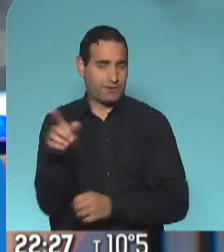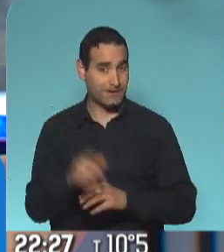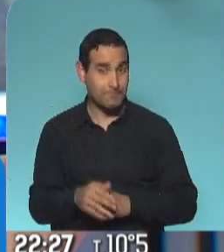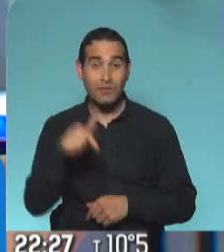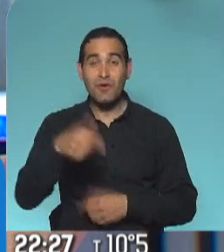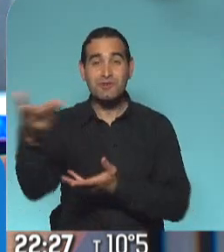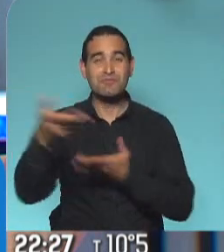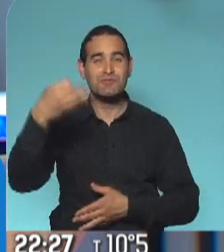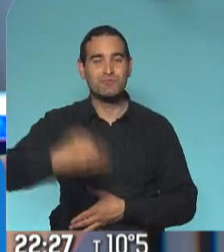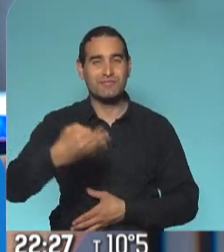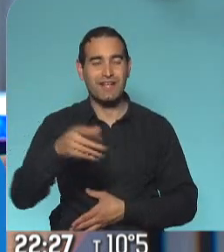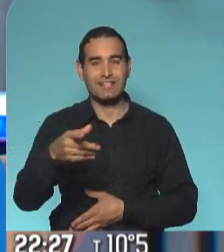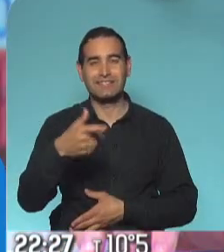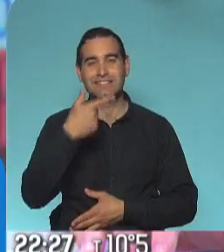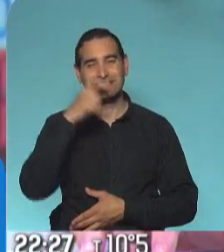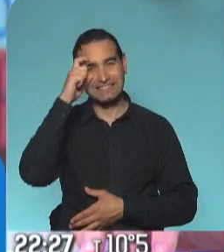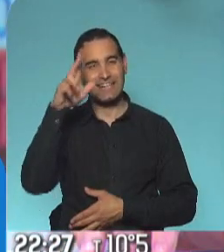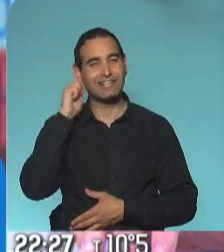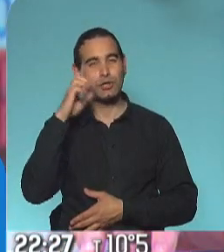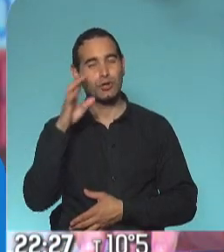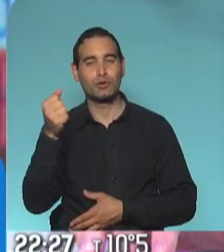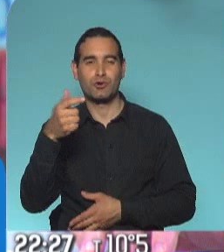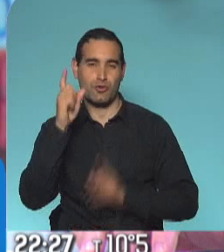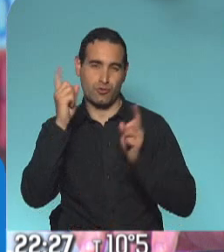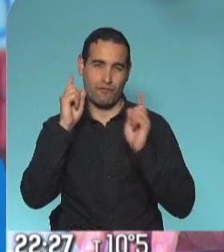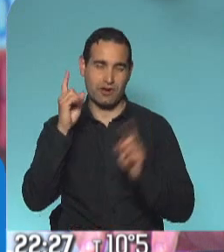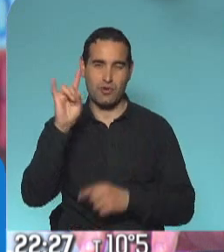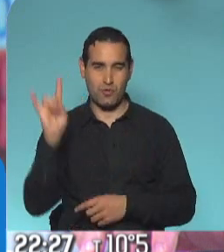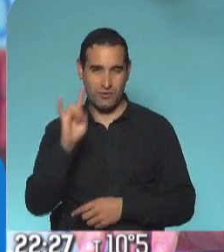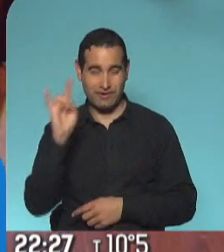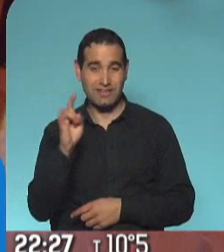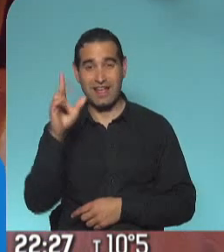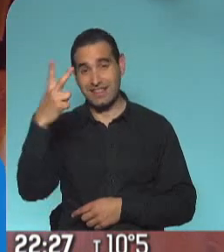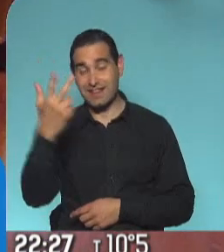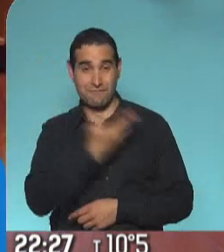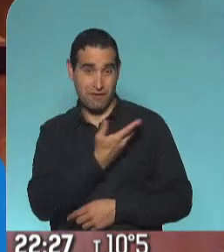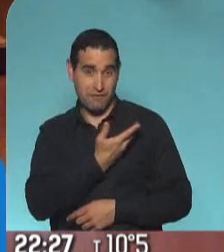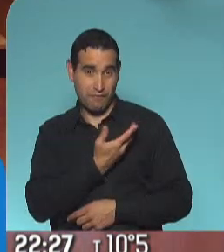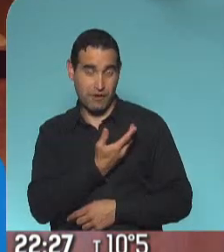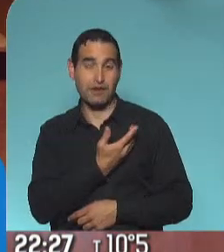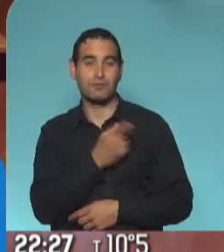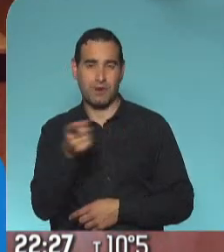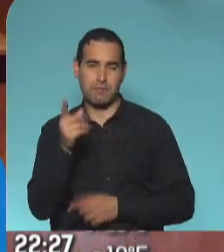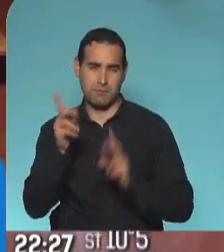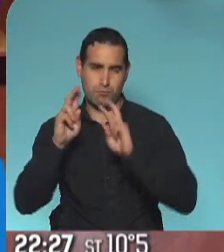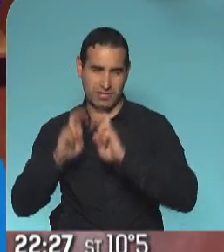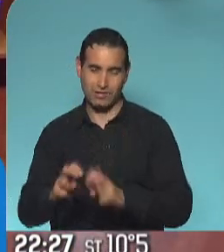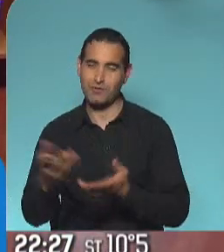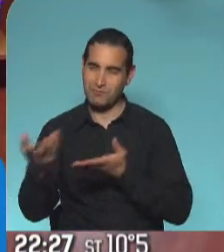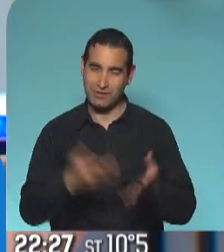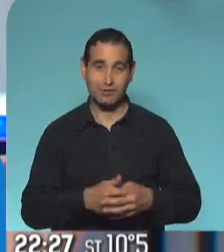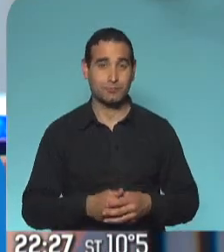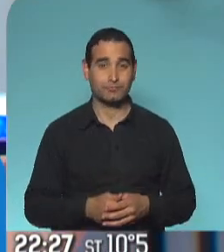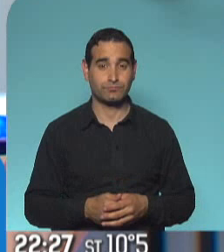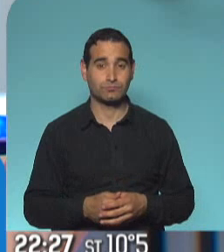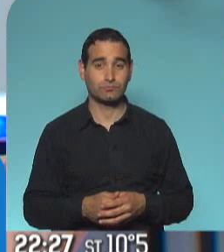con un invitado especial, Sergio Cesarín, docente de la Universidad de 3 de Febrero, investigador del CONICET. Bienvenido. Gracias, Jorge, gracias.